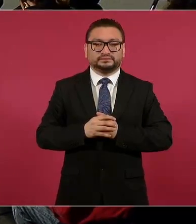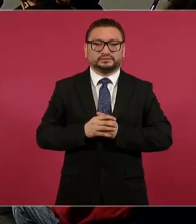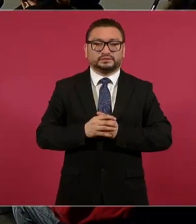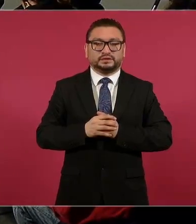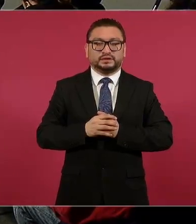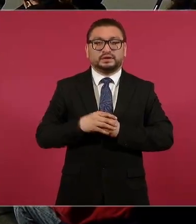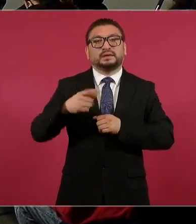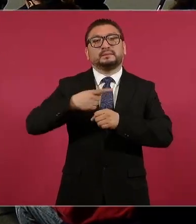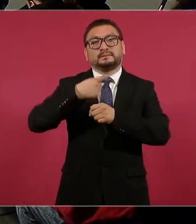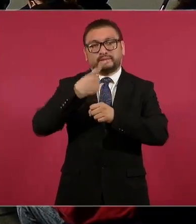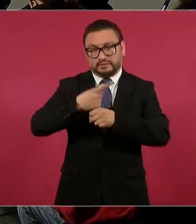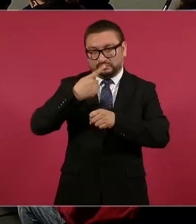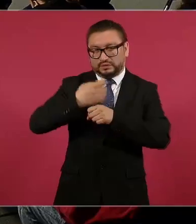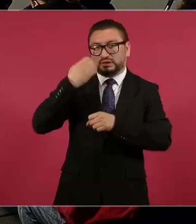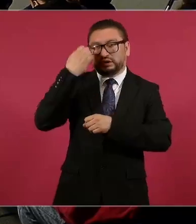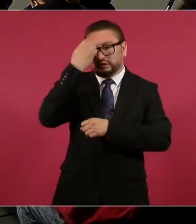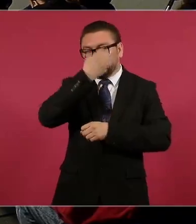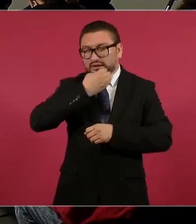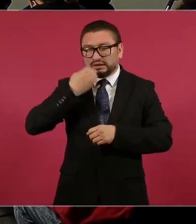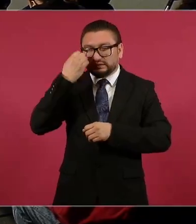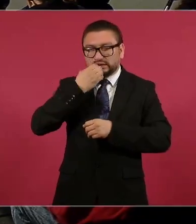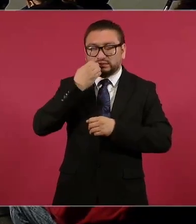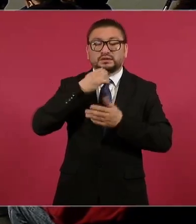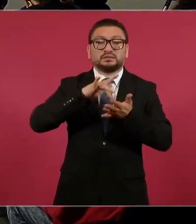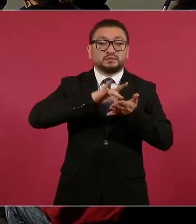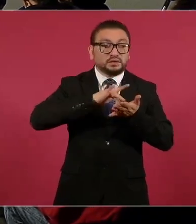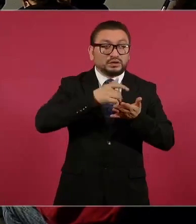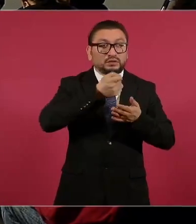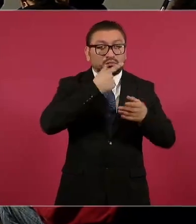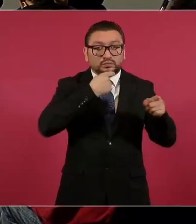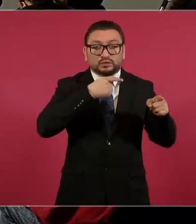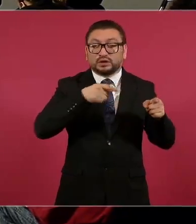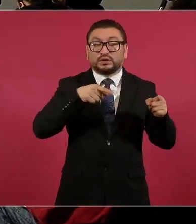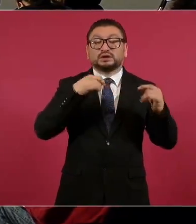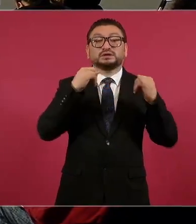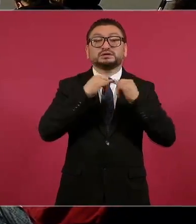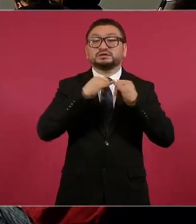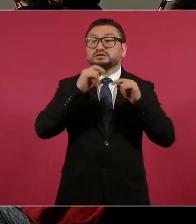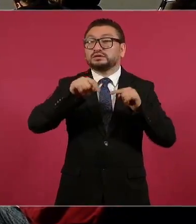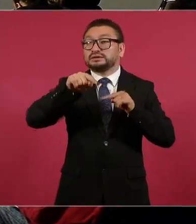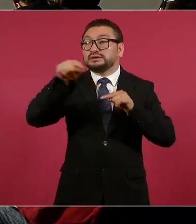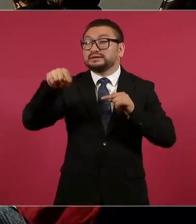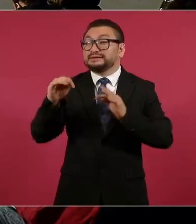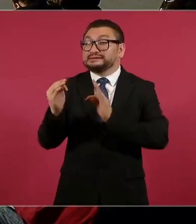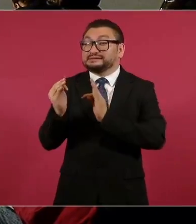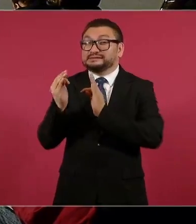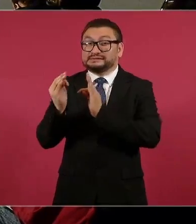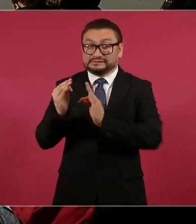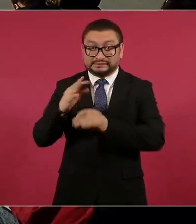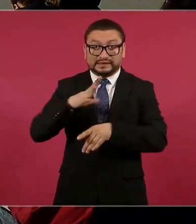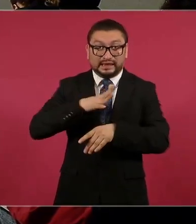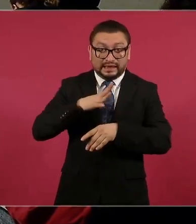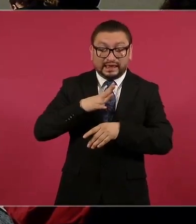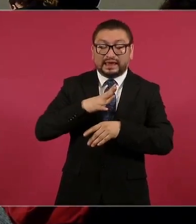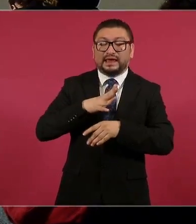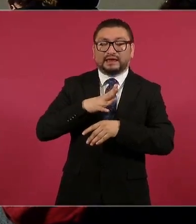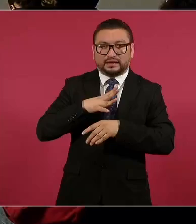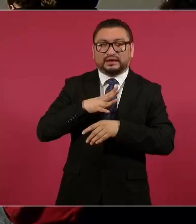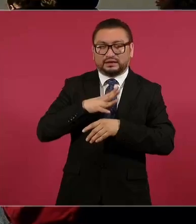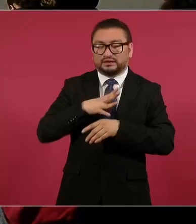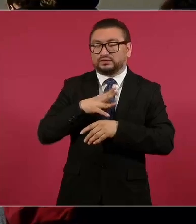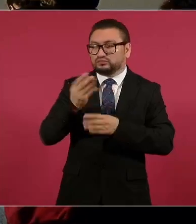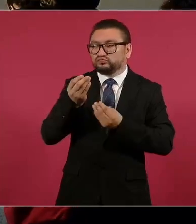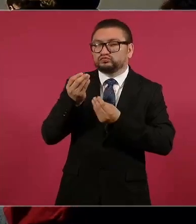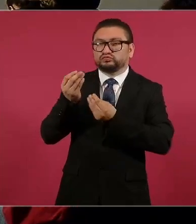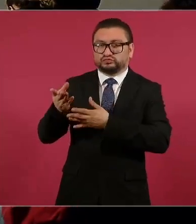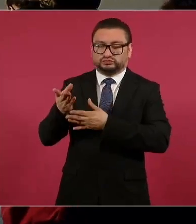Primero se hace la exploración si existe el medicamento en alguna institución cercana a donde se está